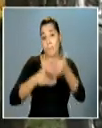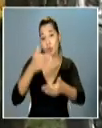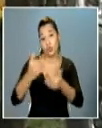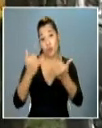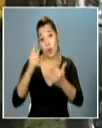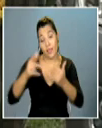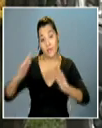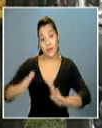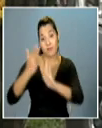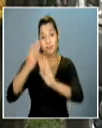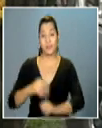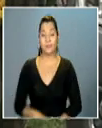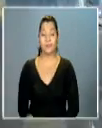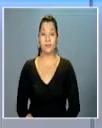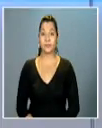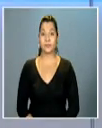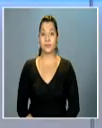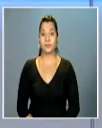de enfrentar.